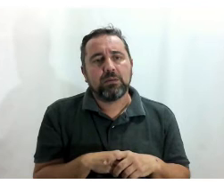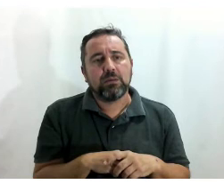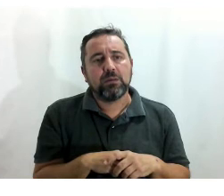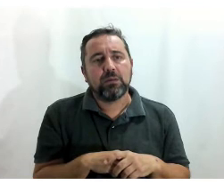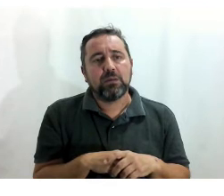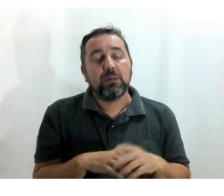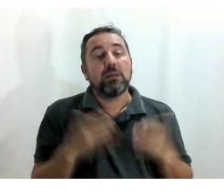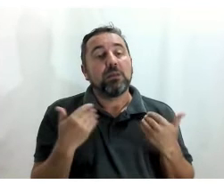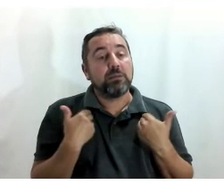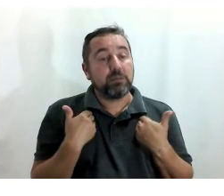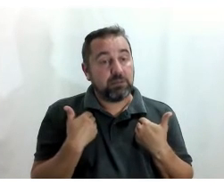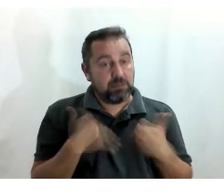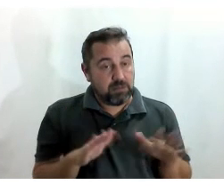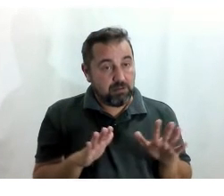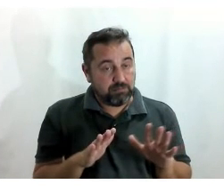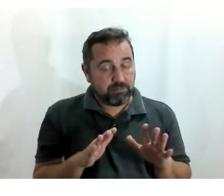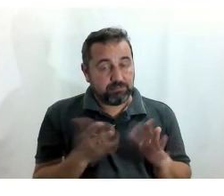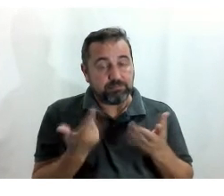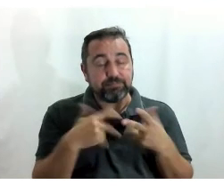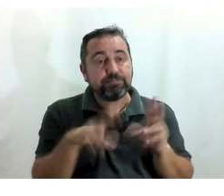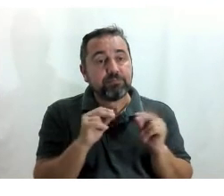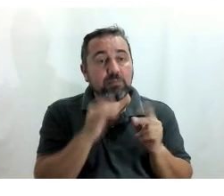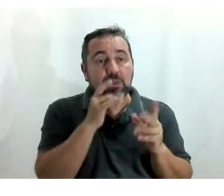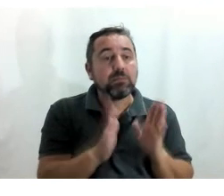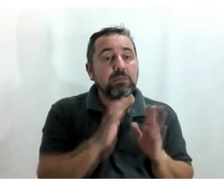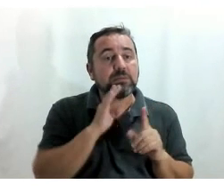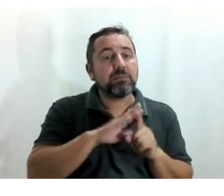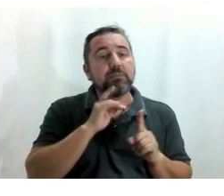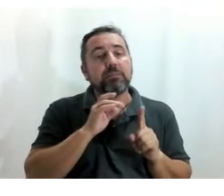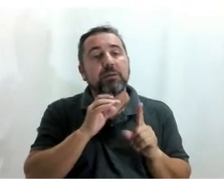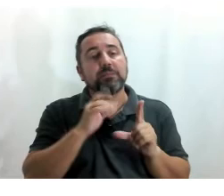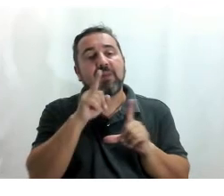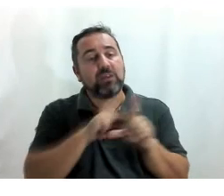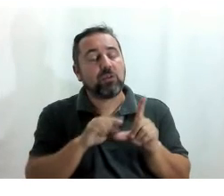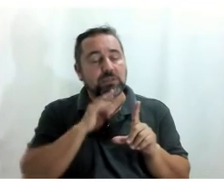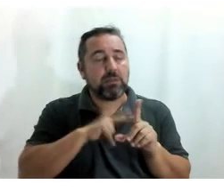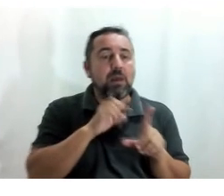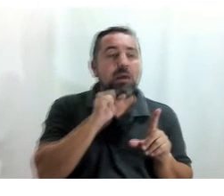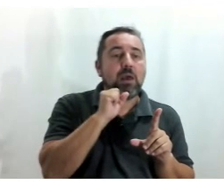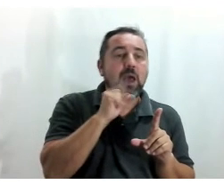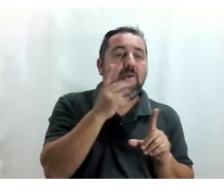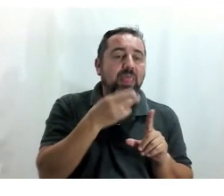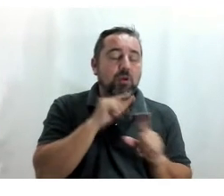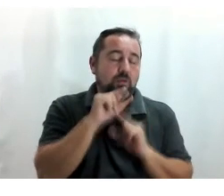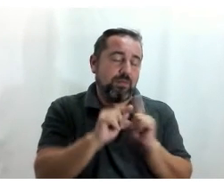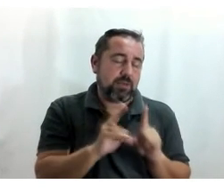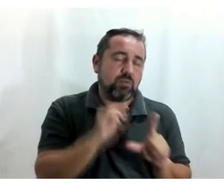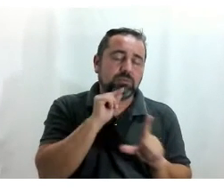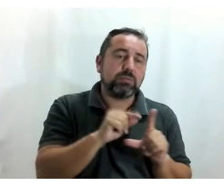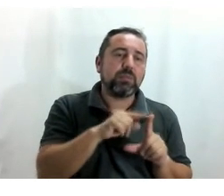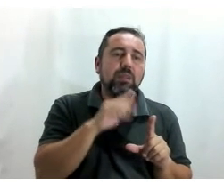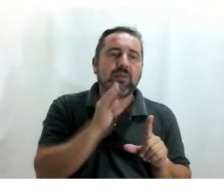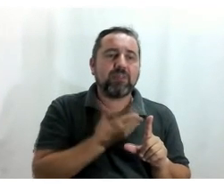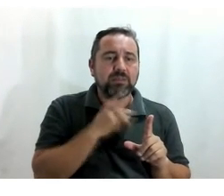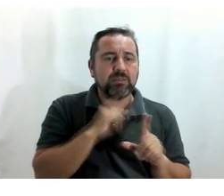Y una vez que se haya determinado, tenemos qué vector vamos a utilizar, un vector adenovírico, la seguridad para no causar hipoacusia cuando